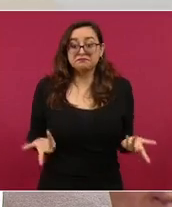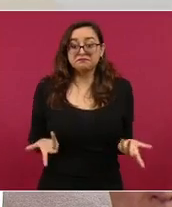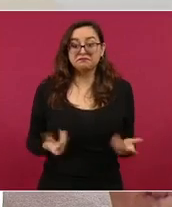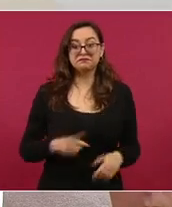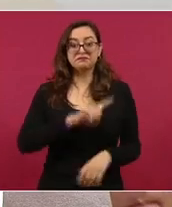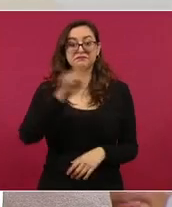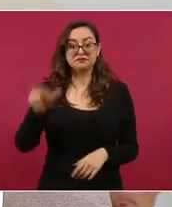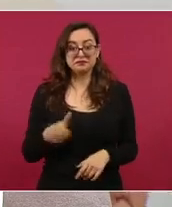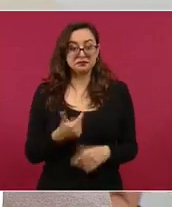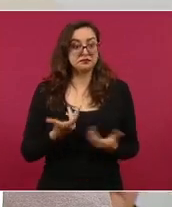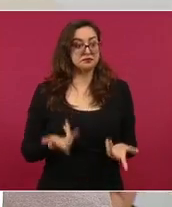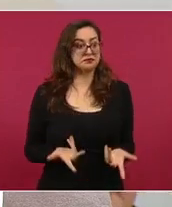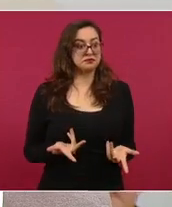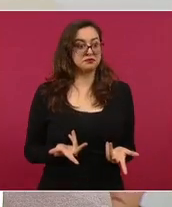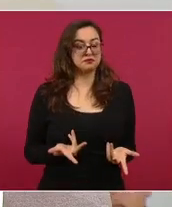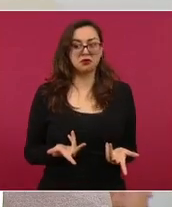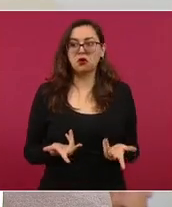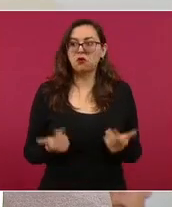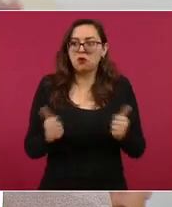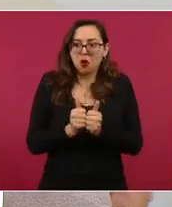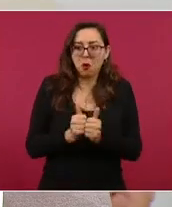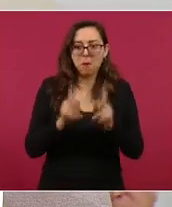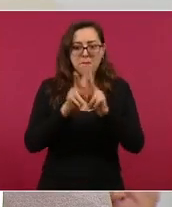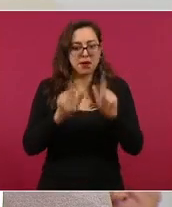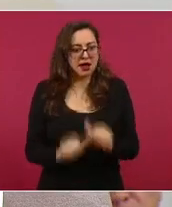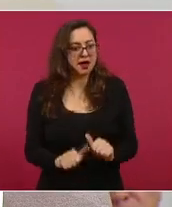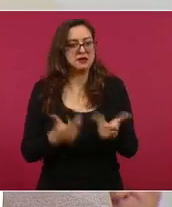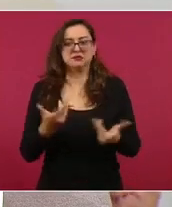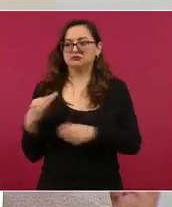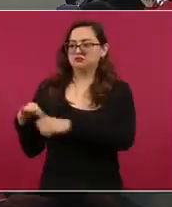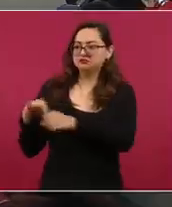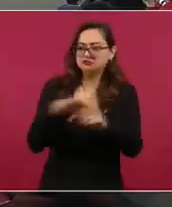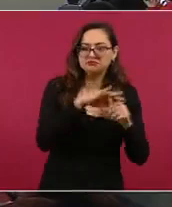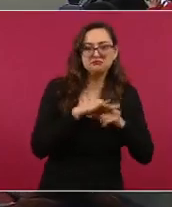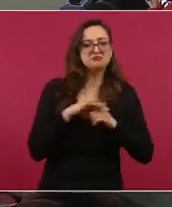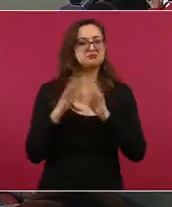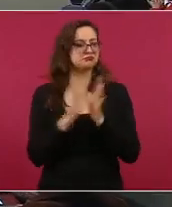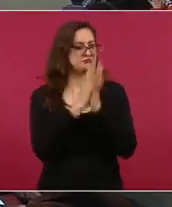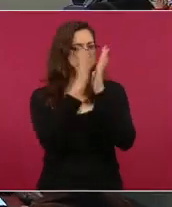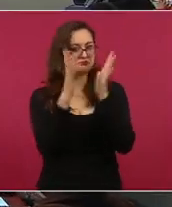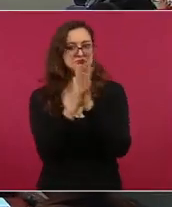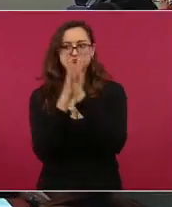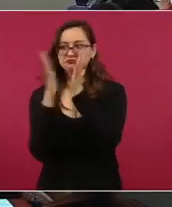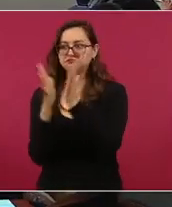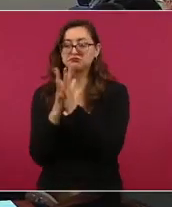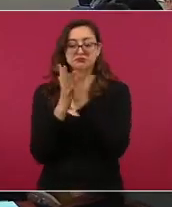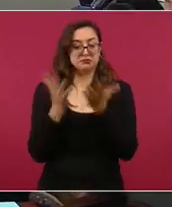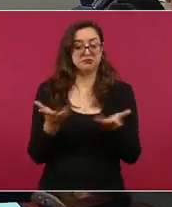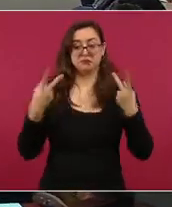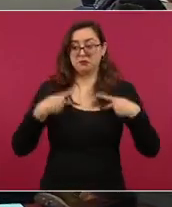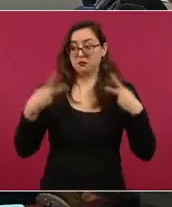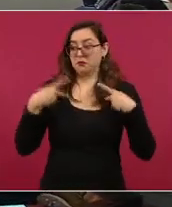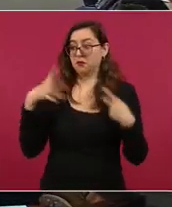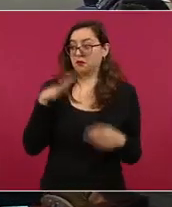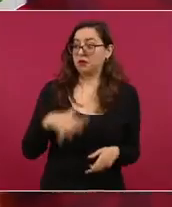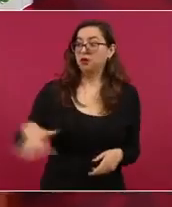un mecanismo democrático, participativo, porque el pueblo pone y el pueblo